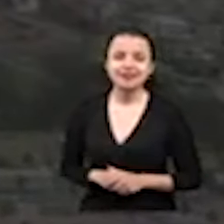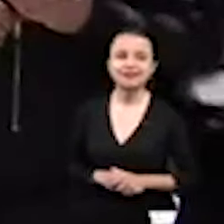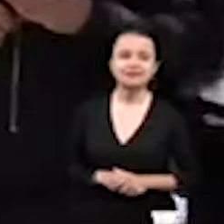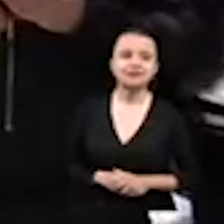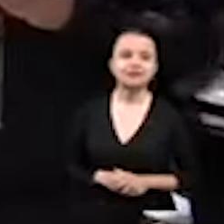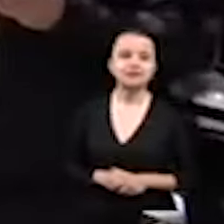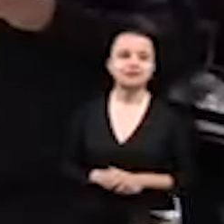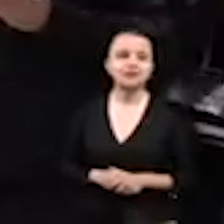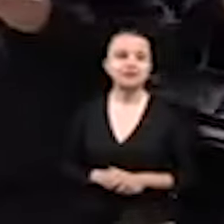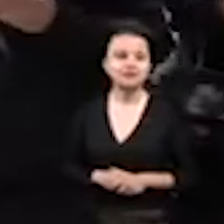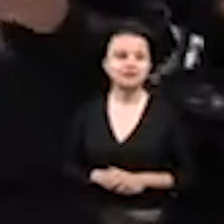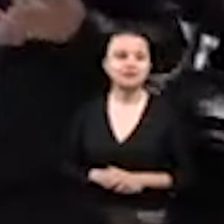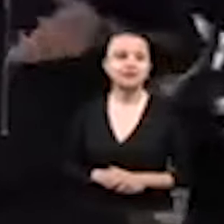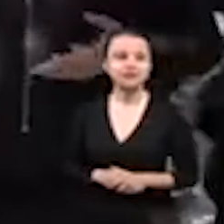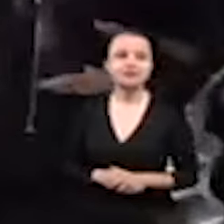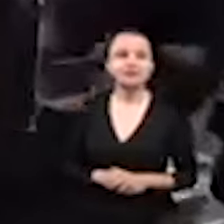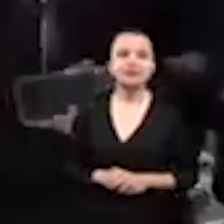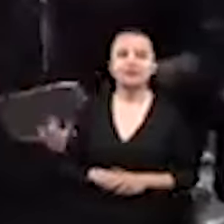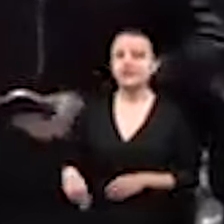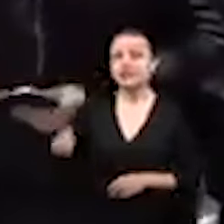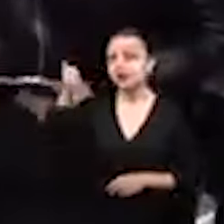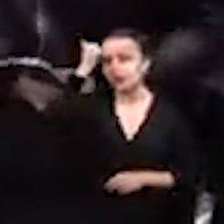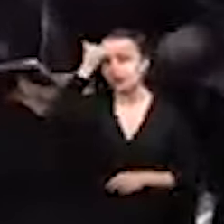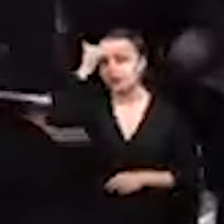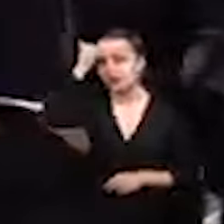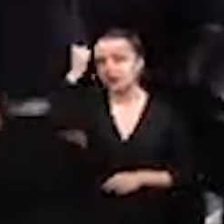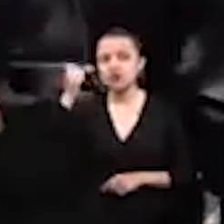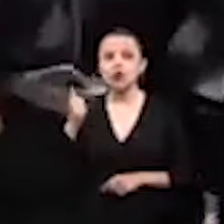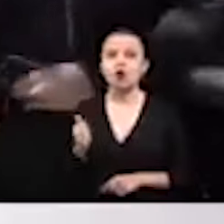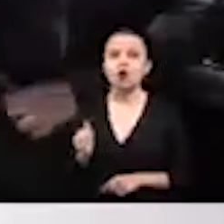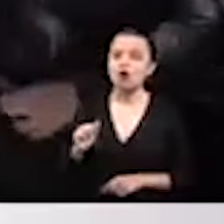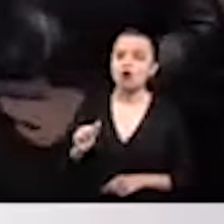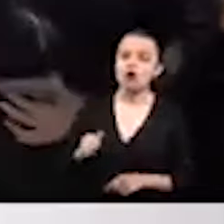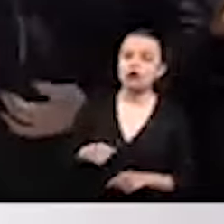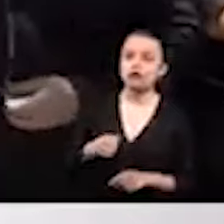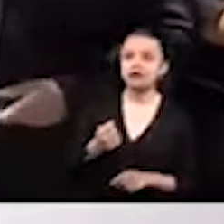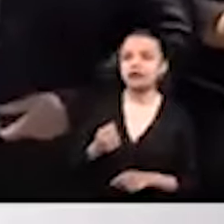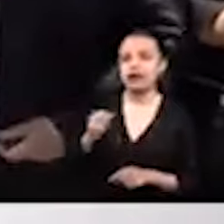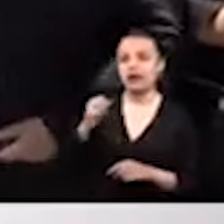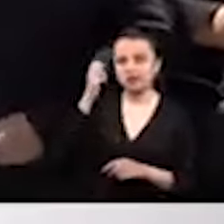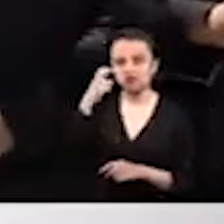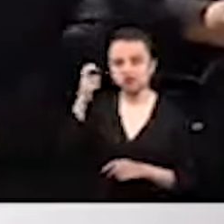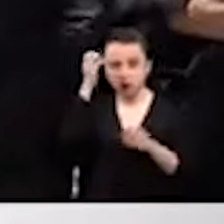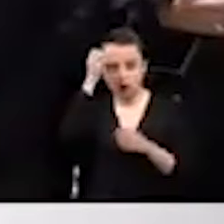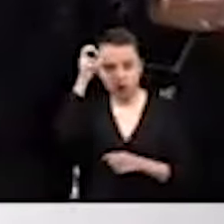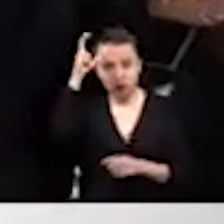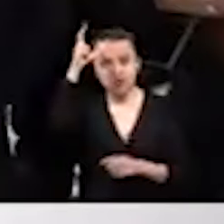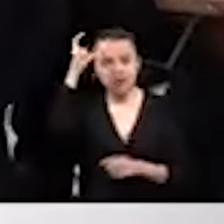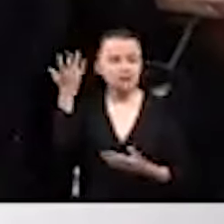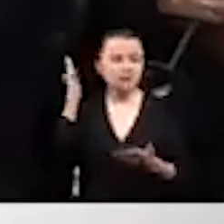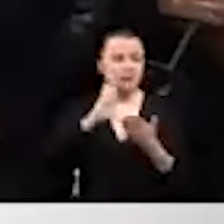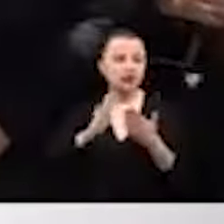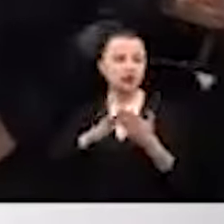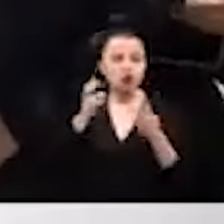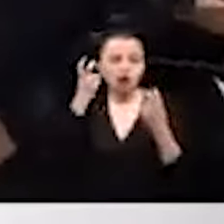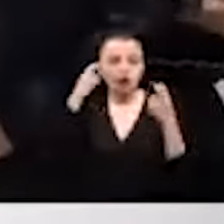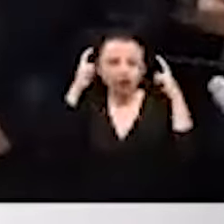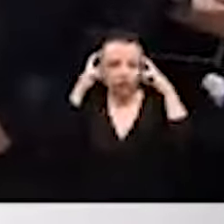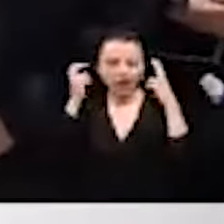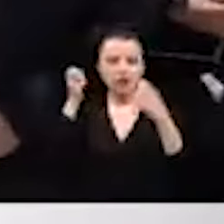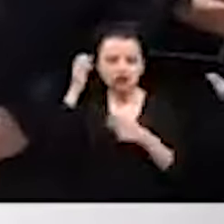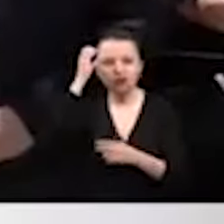tres intelectuales, profesores que ganaron el premio Nobel de Economía. Hay uno que se llama James